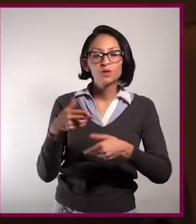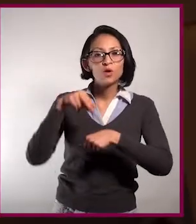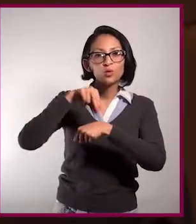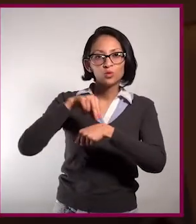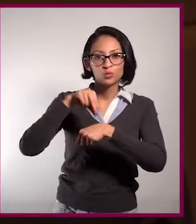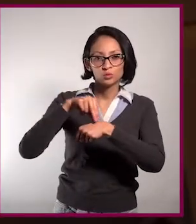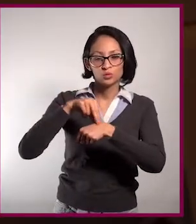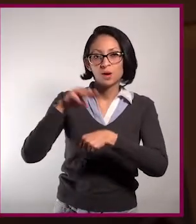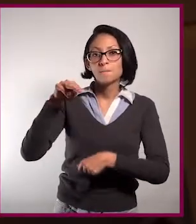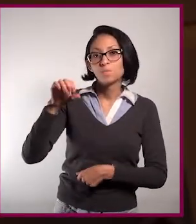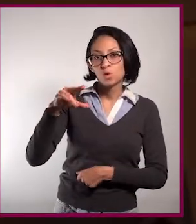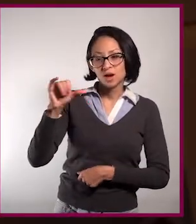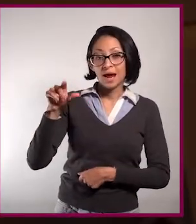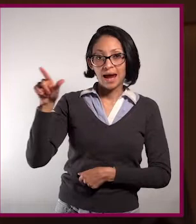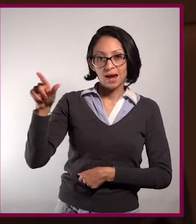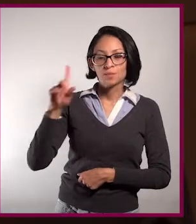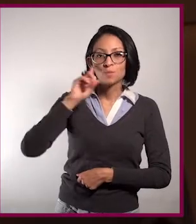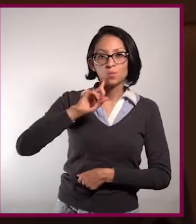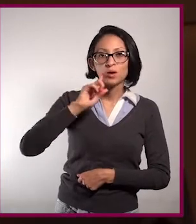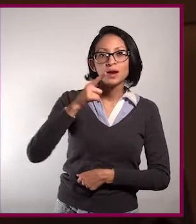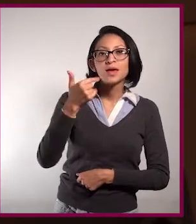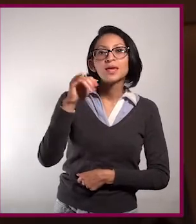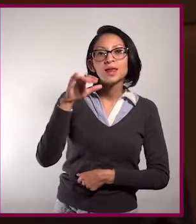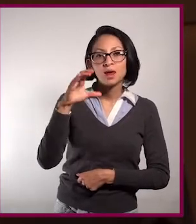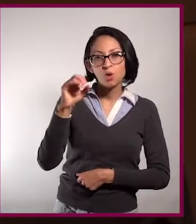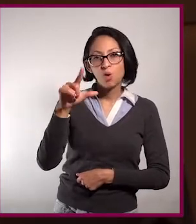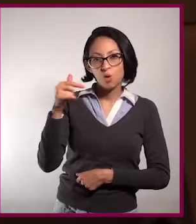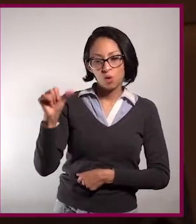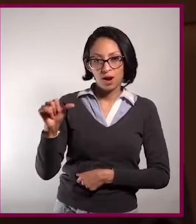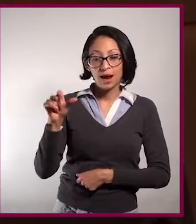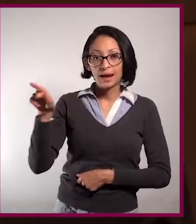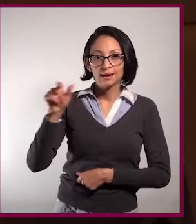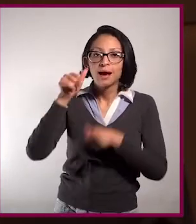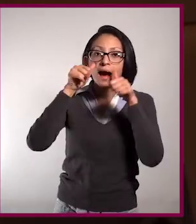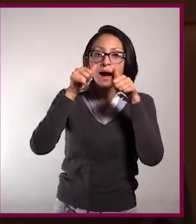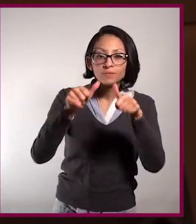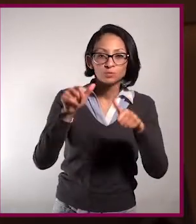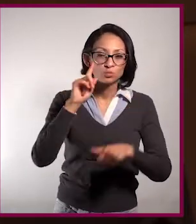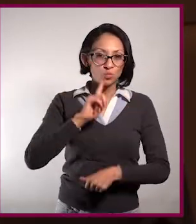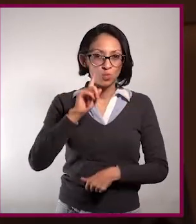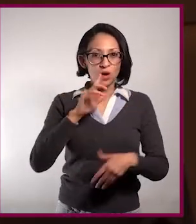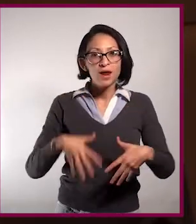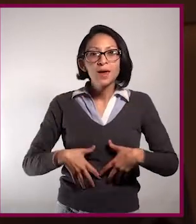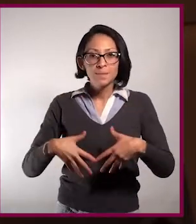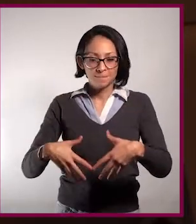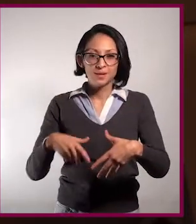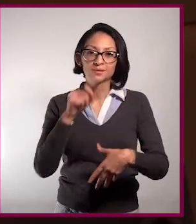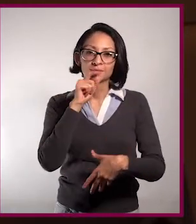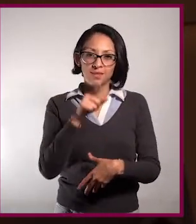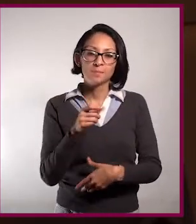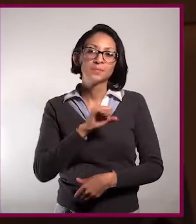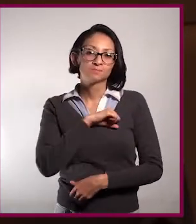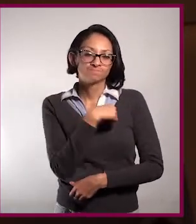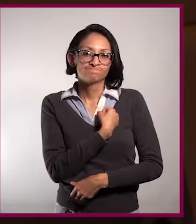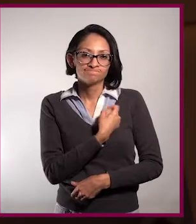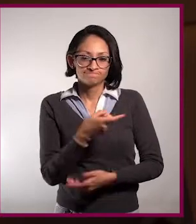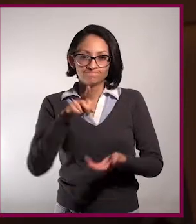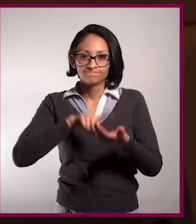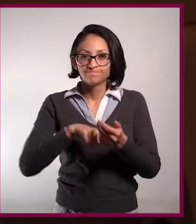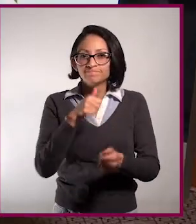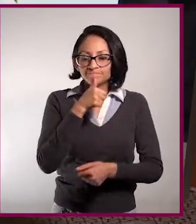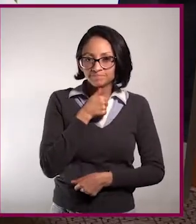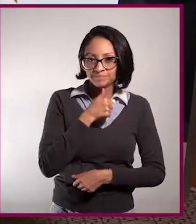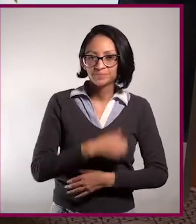Estamos con la doctora Mónica Monzón, ginecóloga con especialidad en la atención de la mujer embarazada y salud femenina